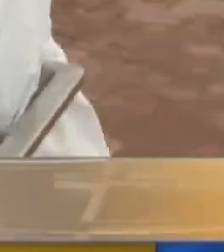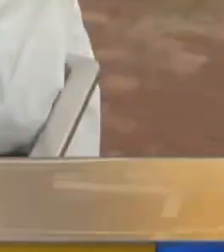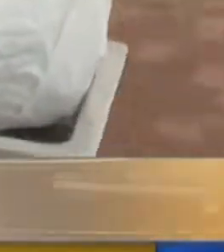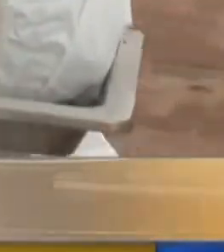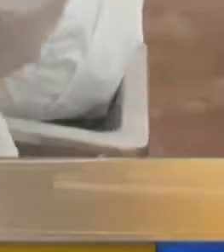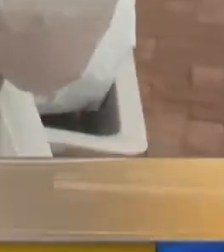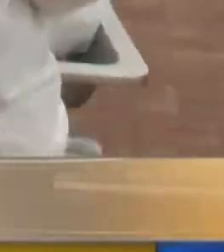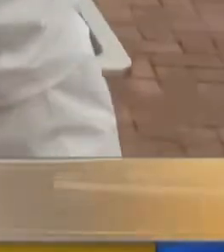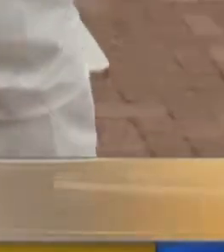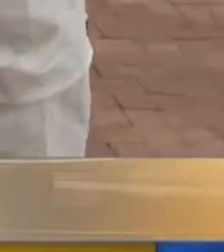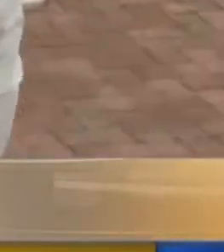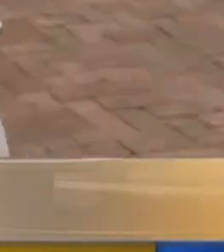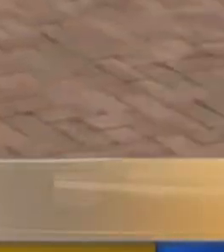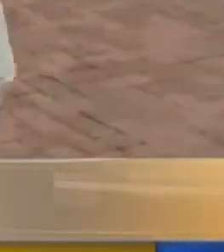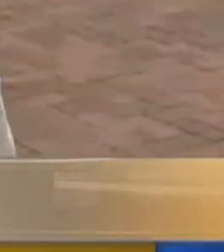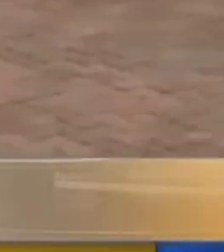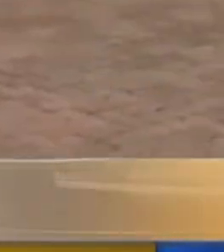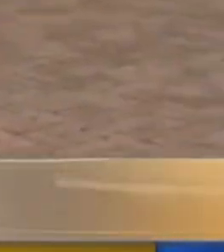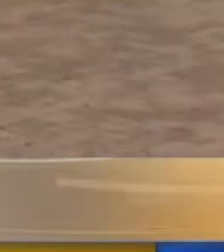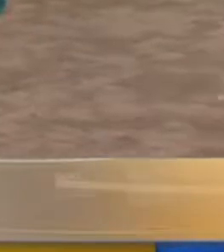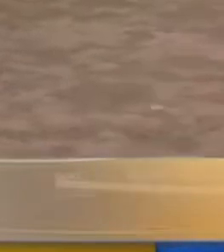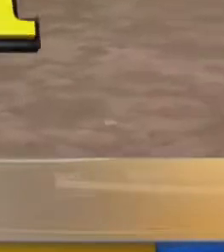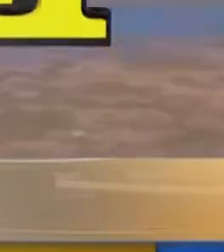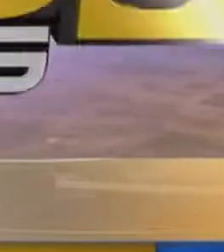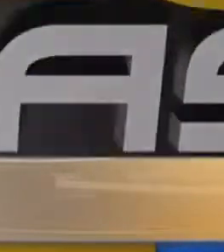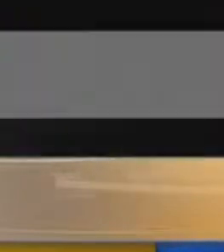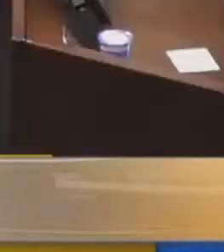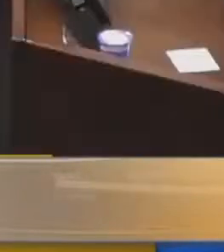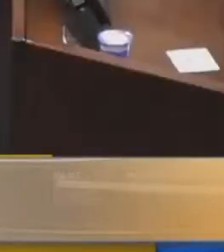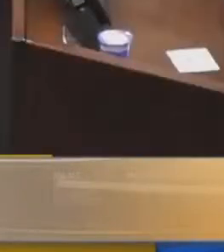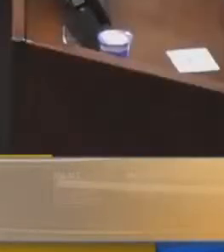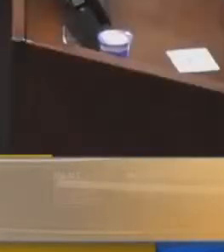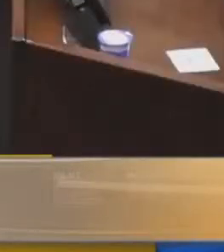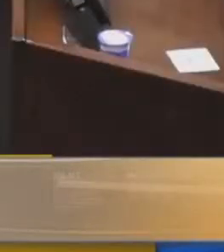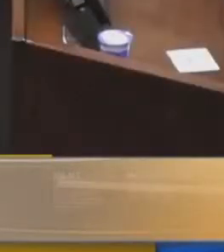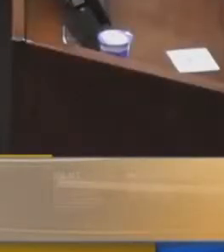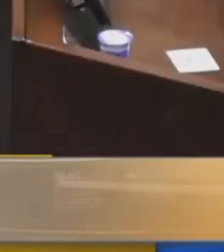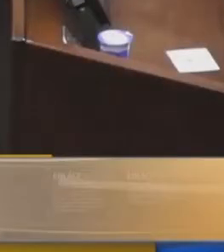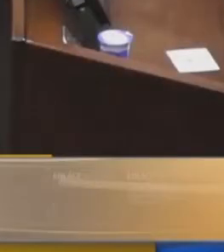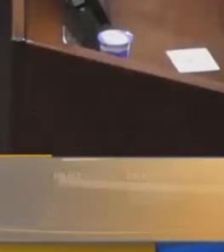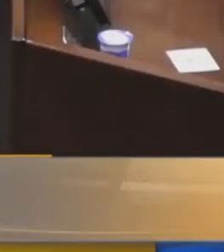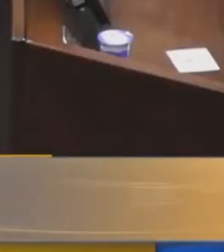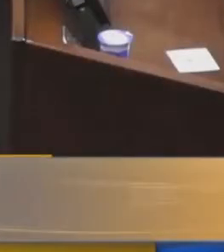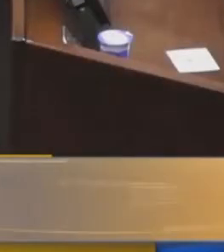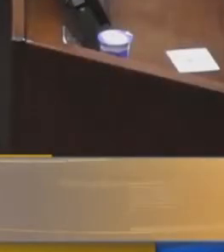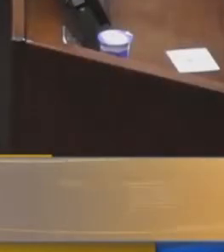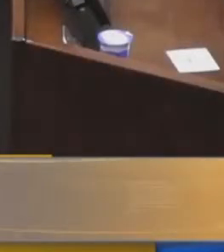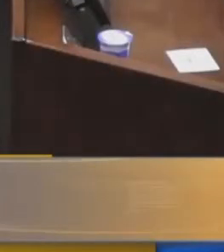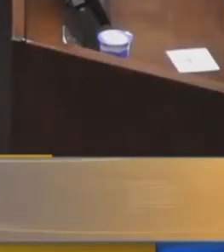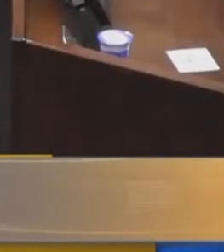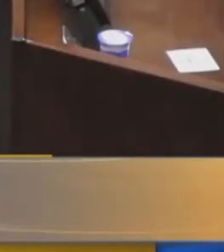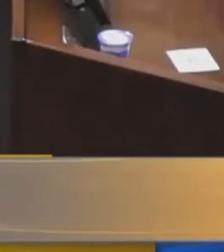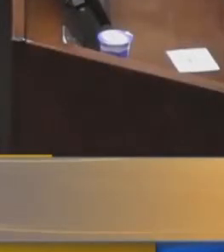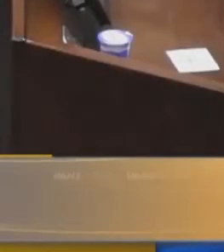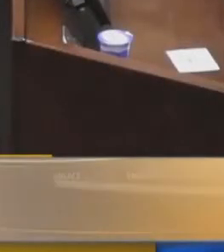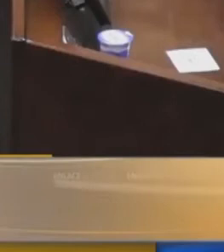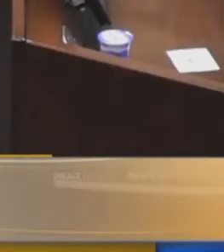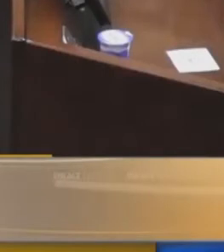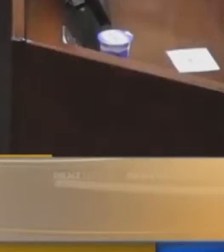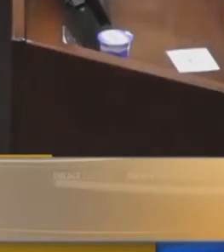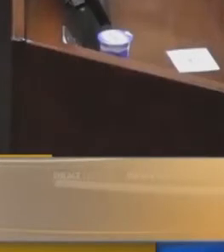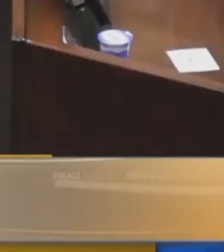en Ciénaga de Lopón cuando naufragó la embarcación en que viajaban. Como un nuevo portazo, la ciudad calificó al senador Juan Manuel Galán la decisión de la Comisión